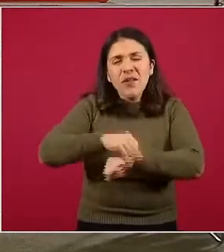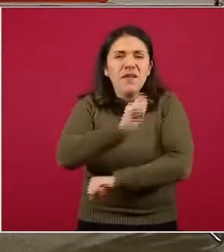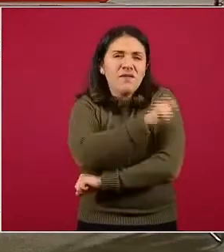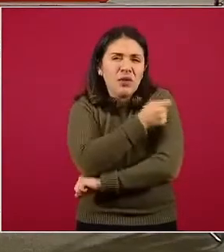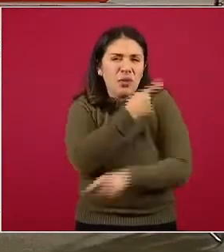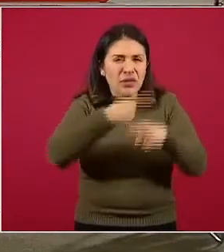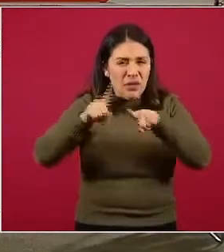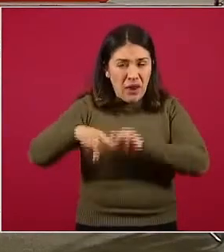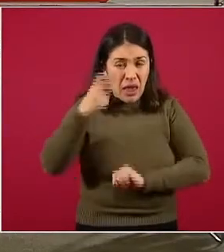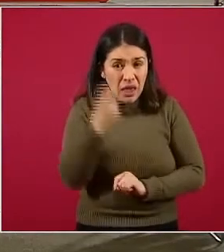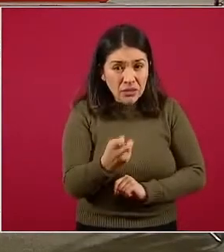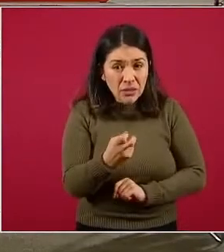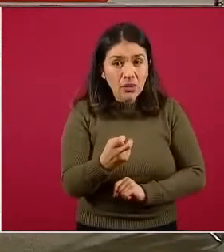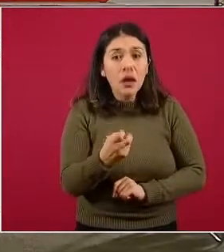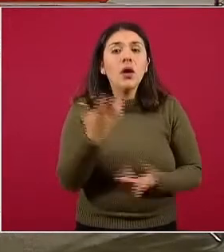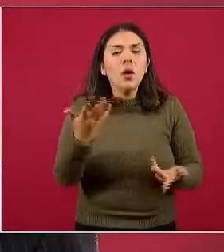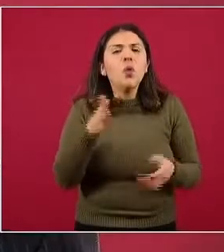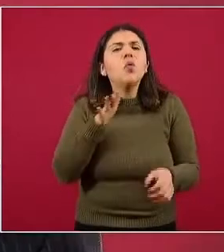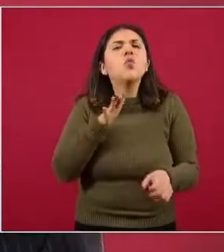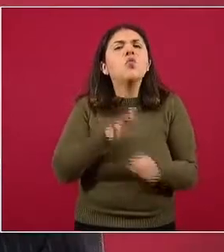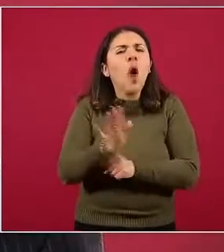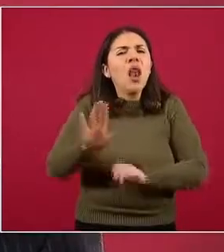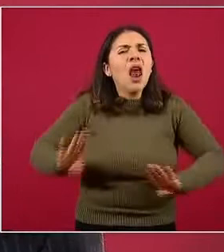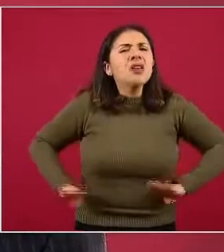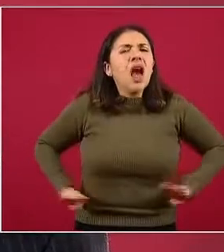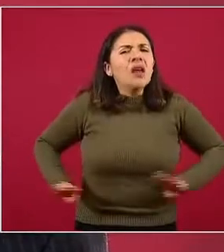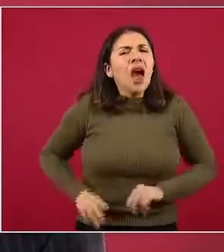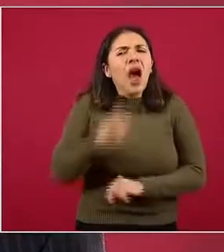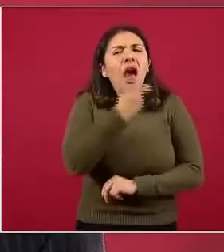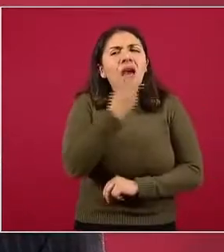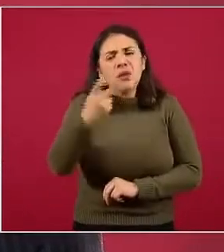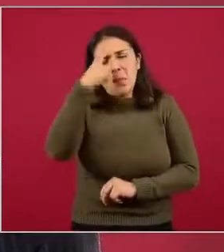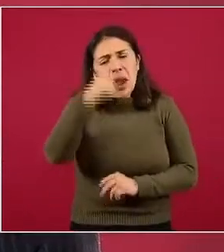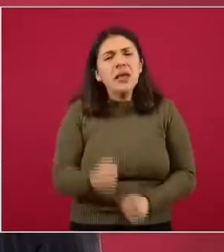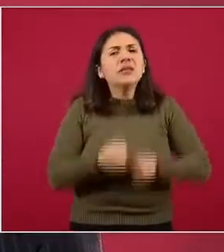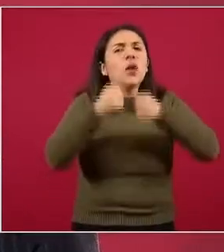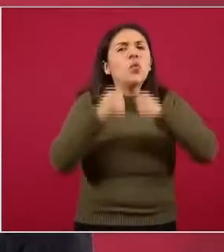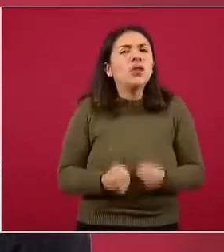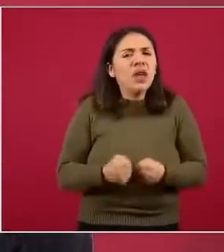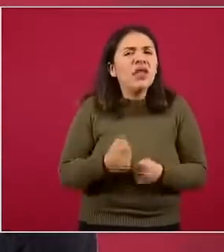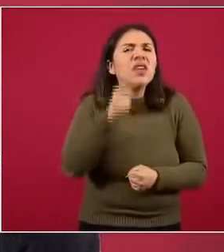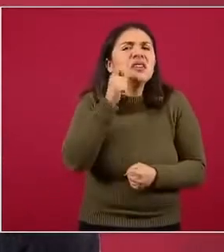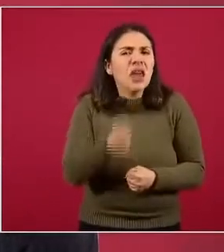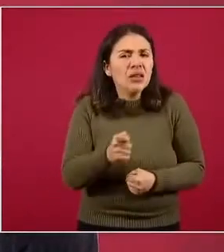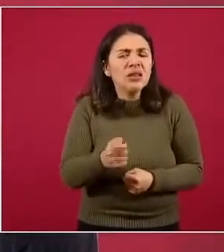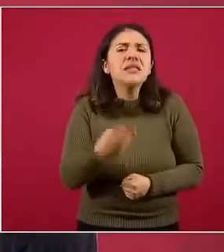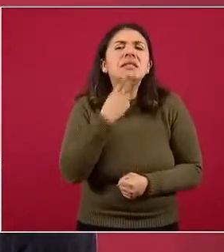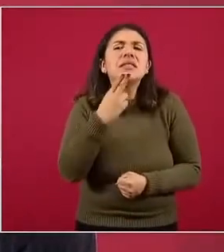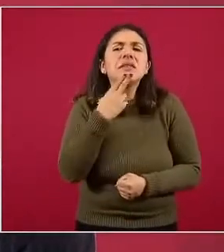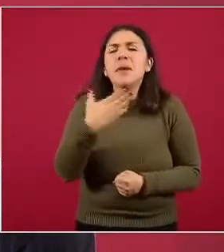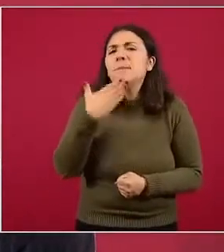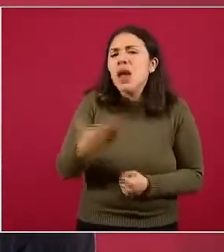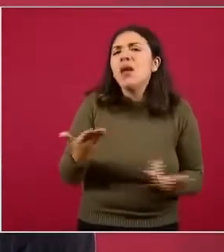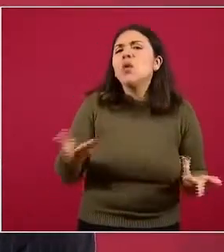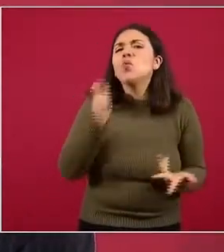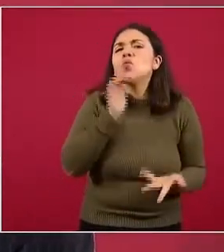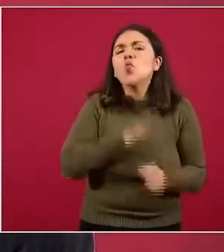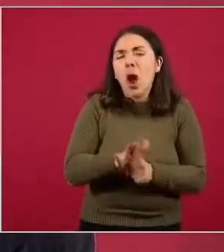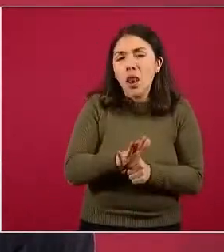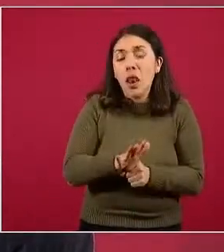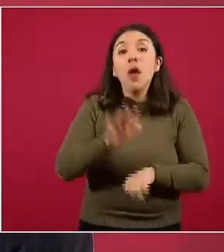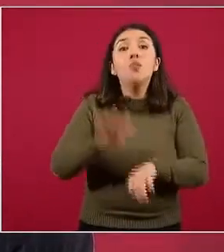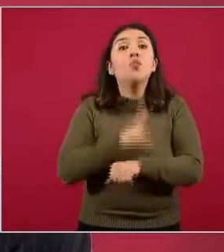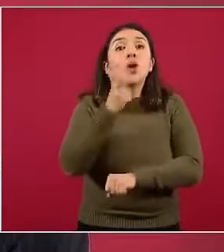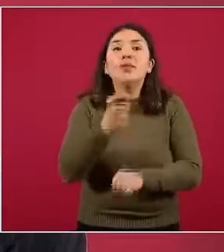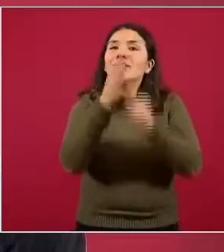vacunas, cuáles son las características de seguridad y eficacia. Por eso